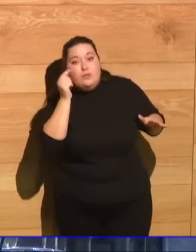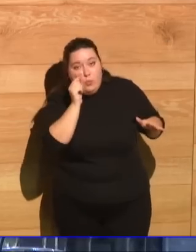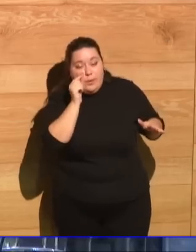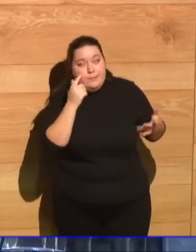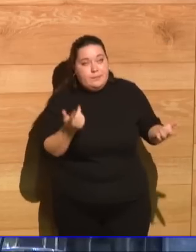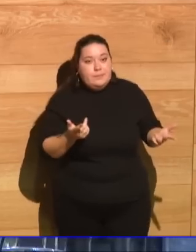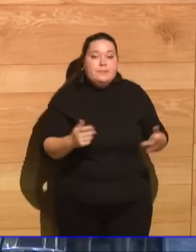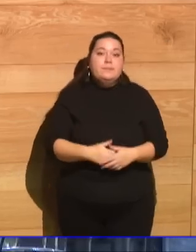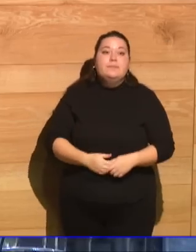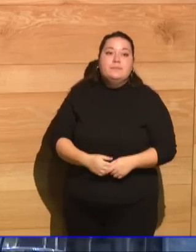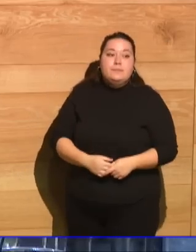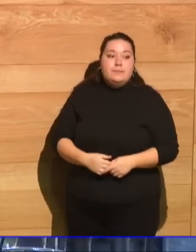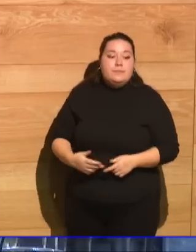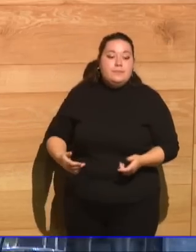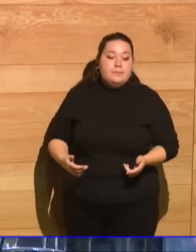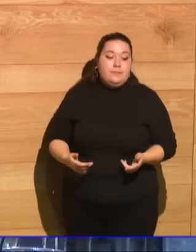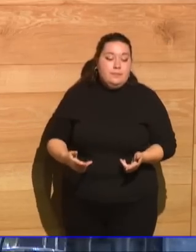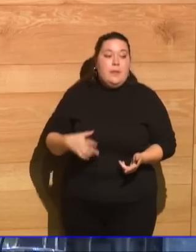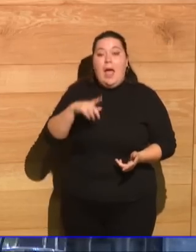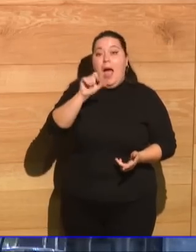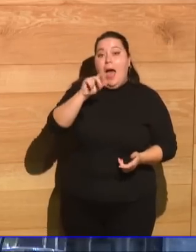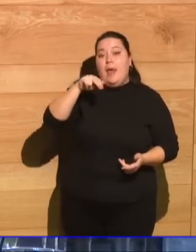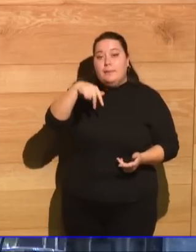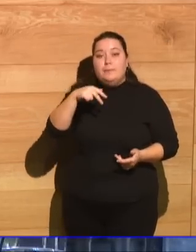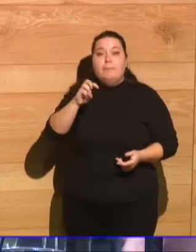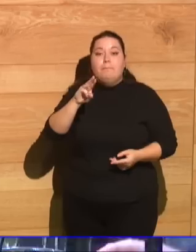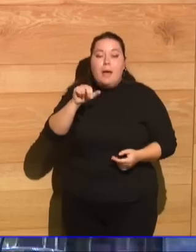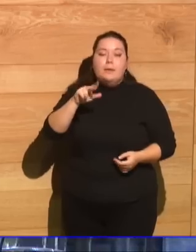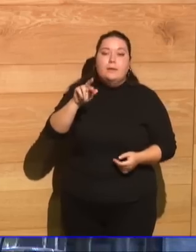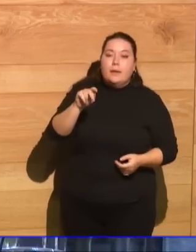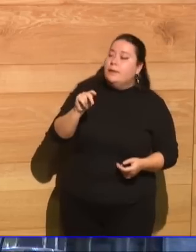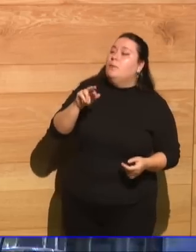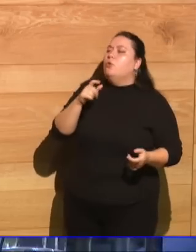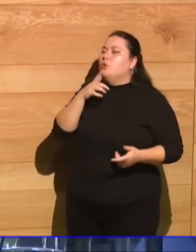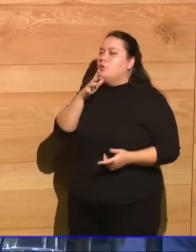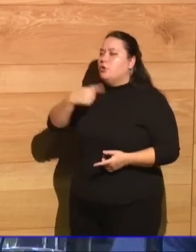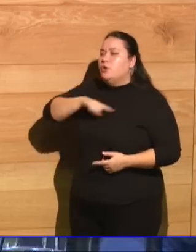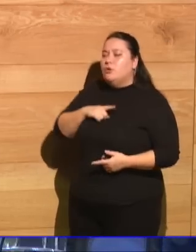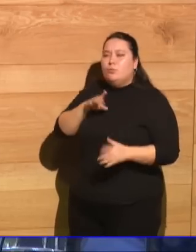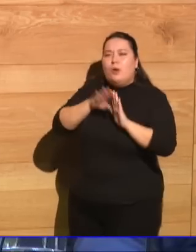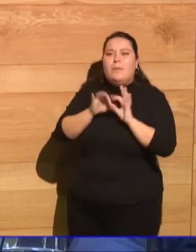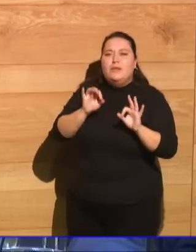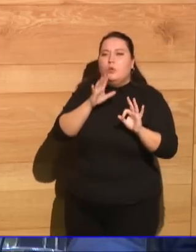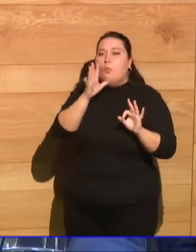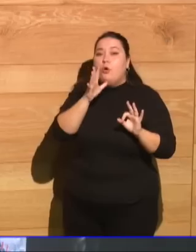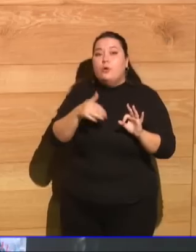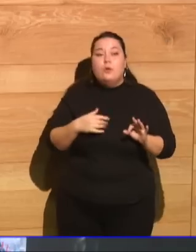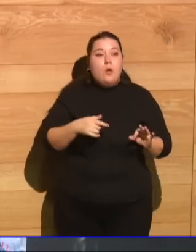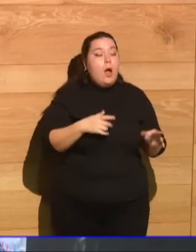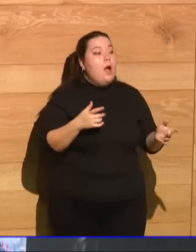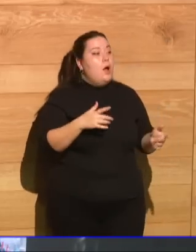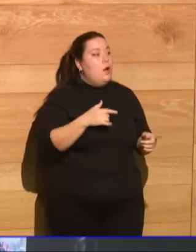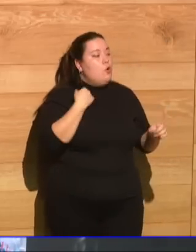de que Rodrigo dijera que teníamos que hacer Alan Parker, así que, Rodrigo Cortés, ¿por qué vamos a hacer un programa de Alan Parker? Ostras, o sea que tu